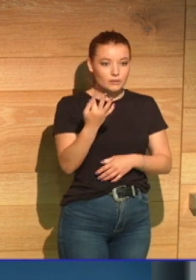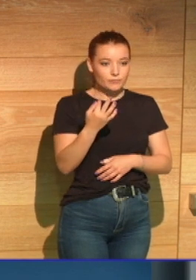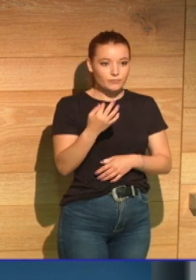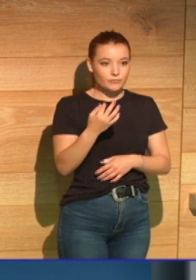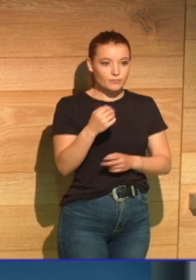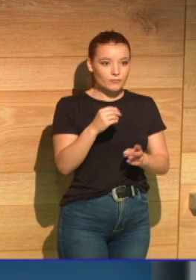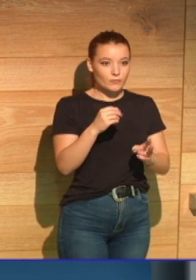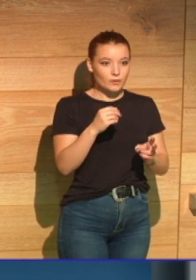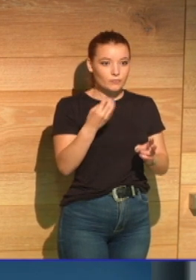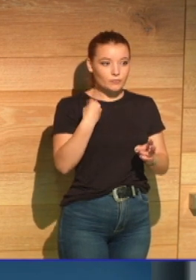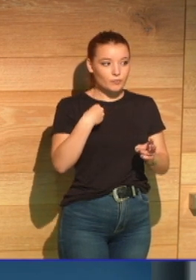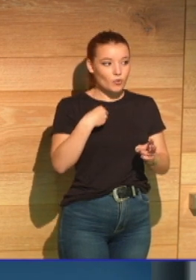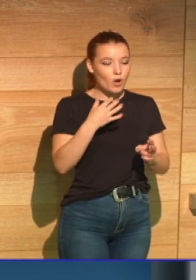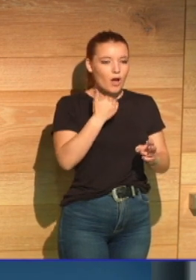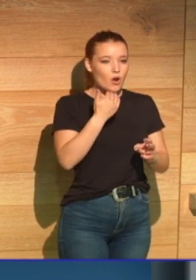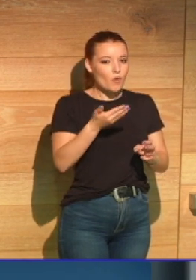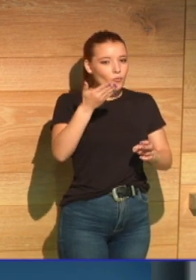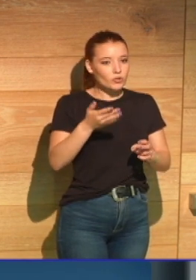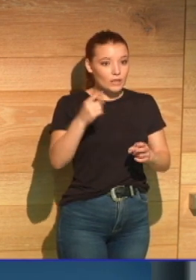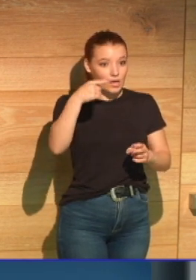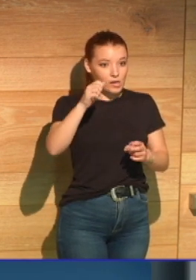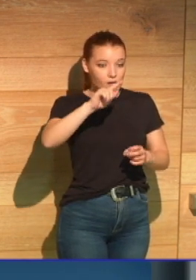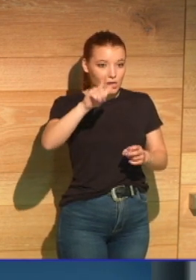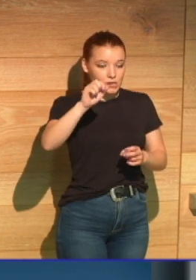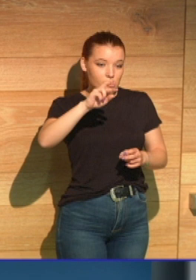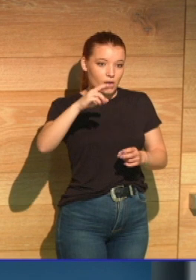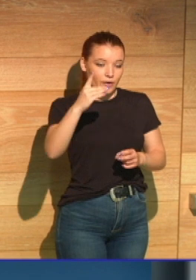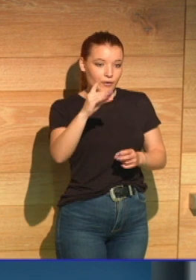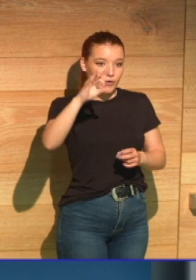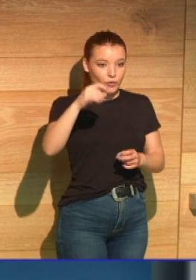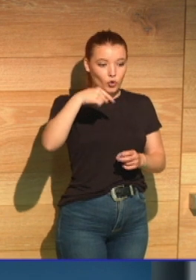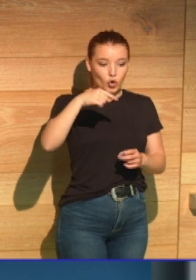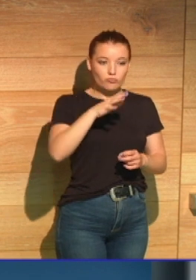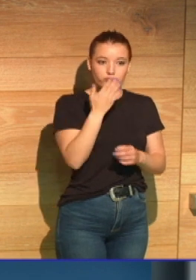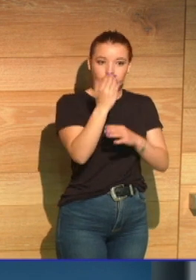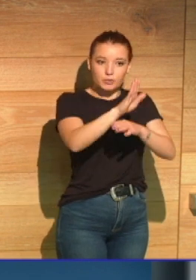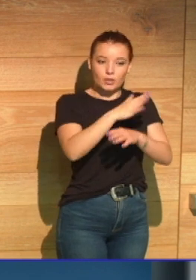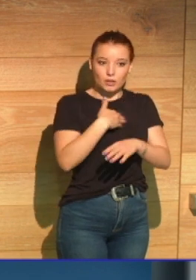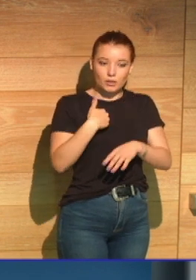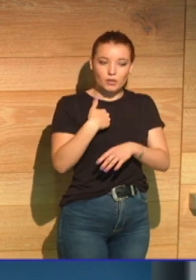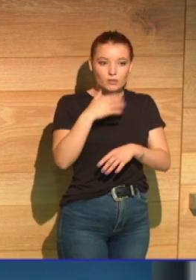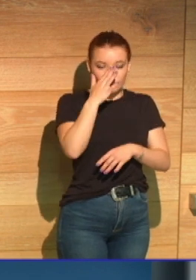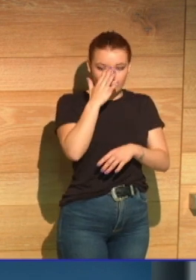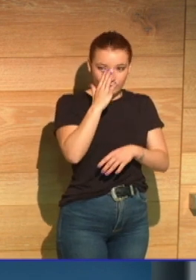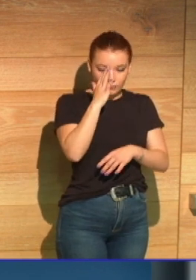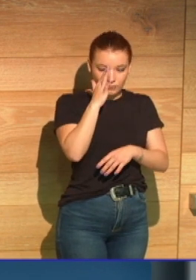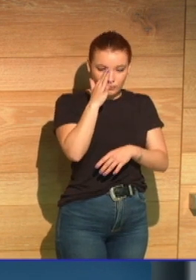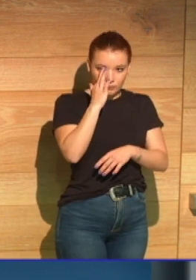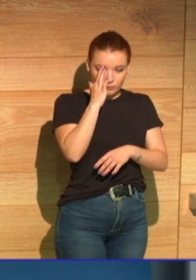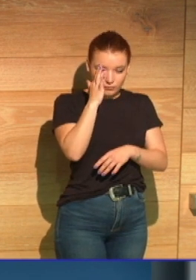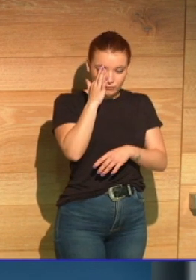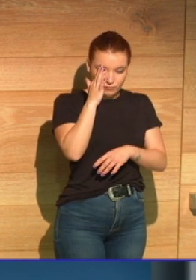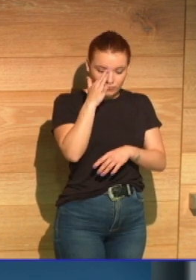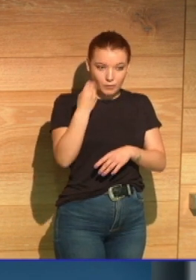del Gallardo, que es el que me gustaría presentarles hoy, en ese sentido de su propuesta para dialogar y resignificar lo que es el patrimonio